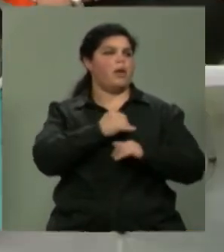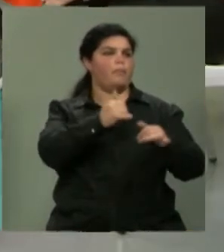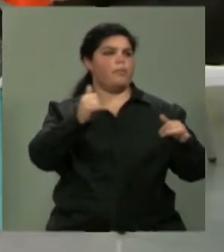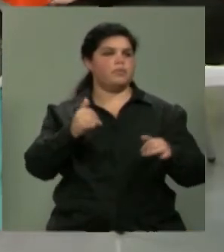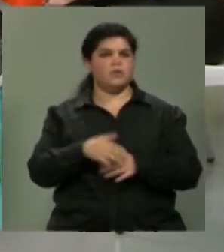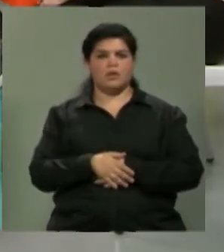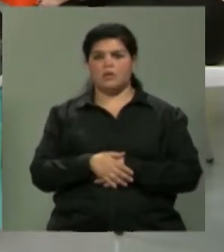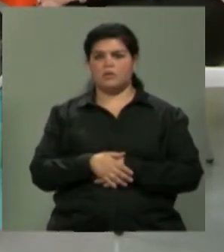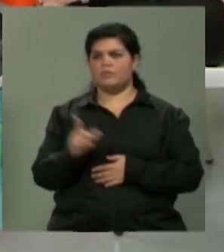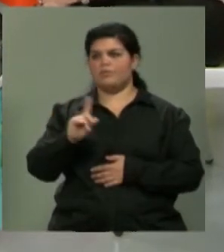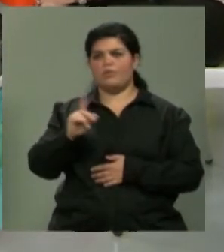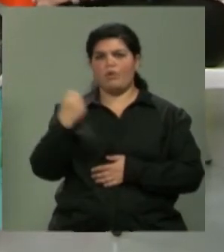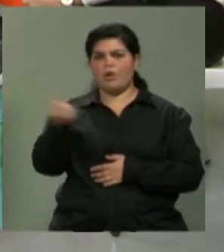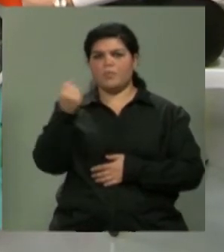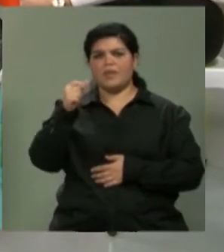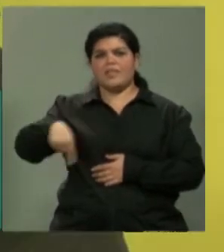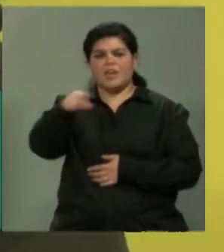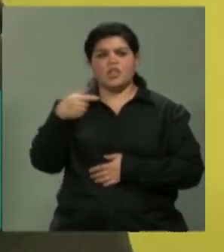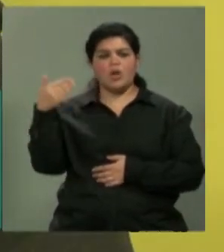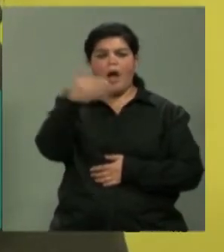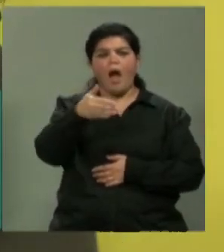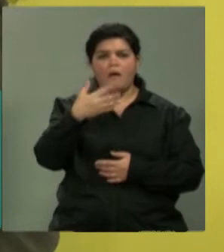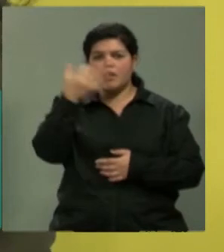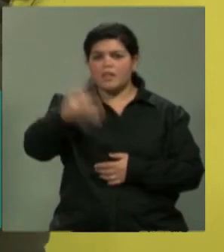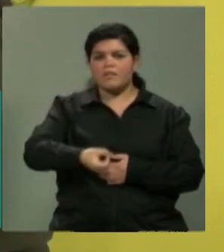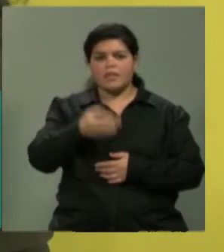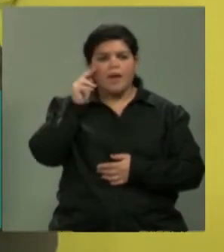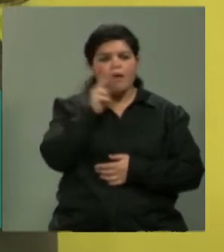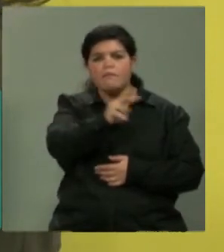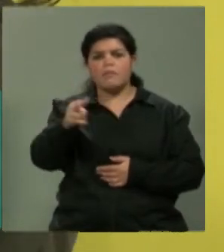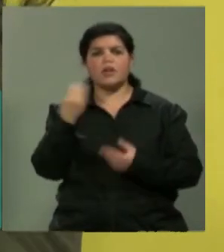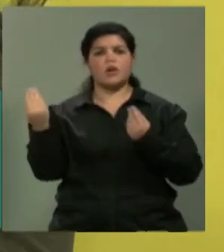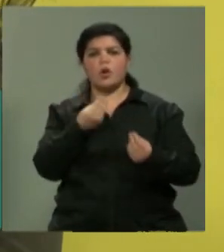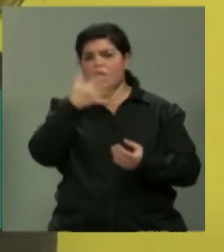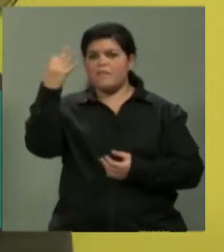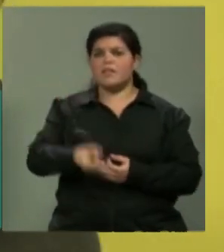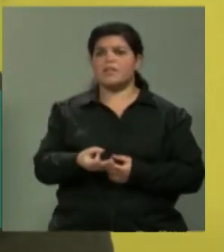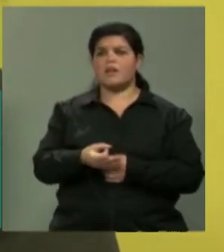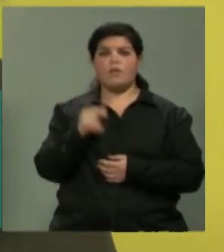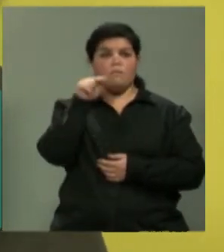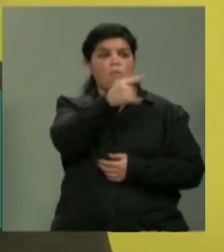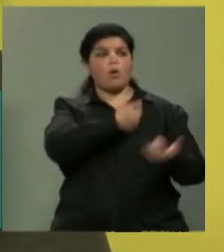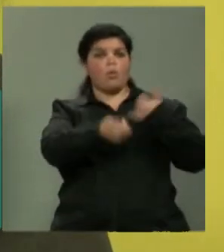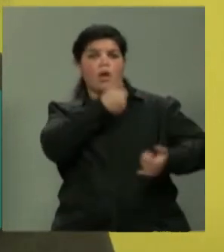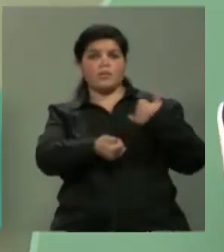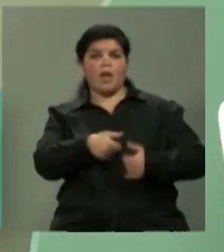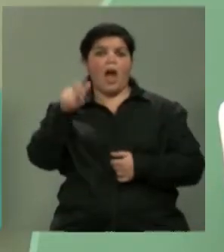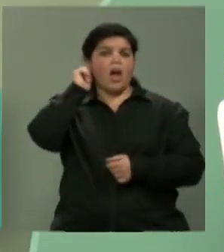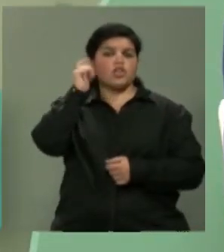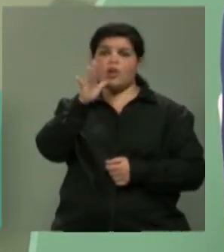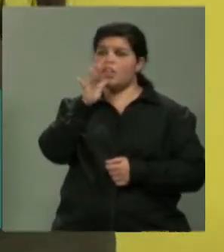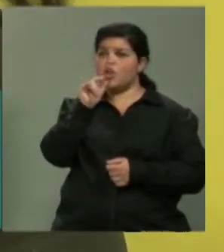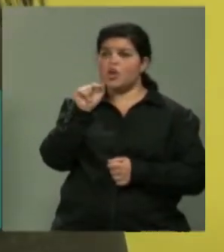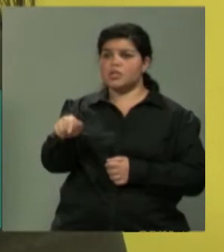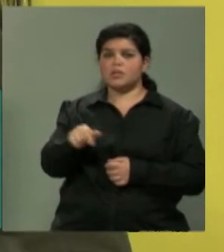no, deberían pisar un barrio, deberían empezar a salir a la calle a ver realmente qué es lo que mira, está pasando. si es No he por en terminado. realidad- Recién ella decía, ¿qué pibe de 14 años ¿Era un sale a monólogo trabajar?